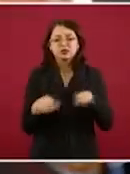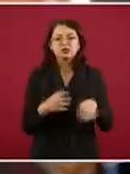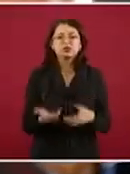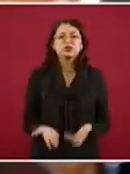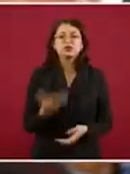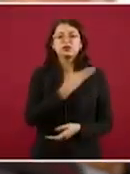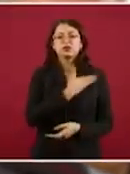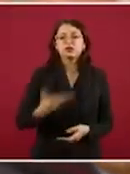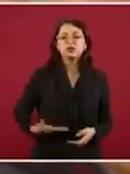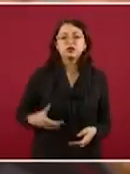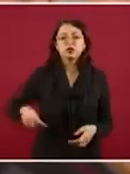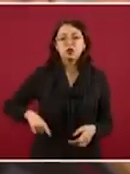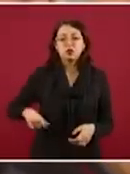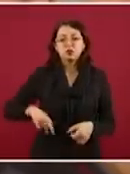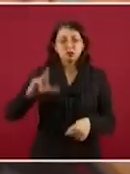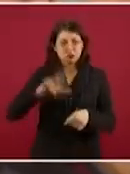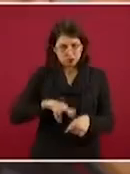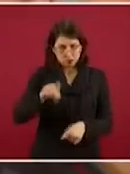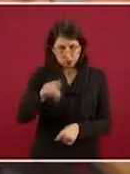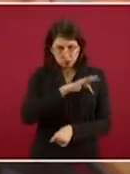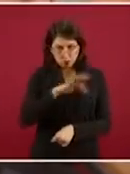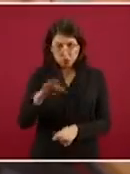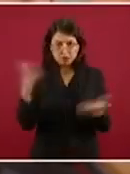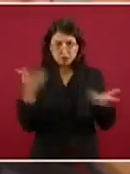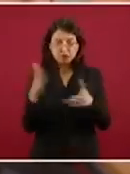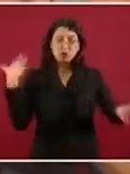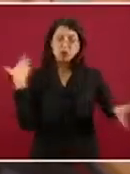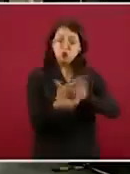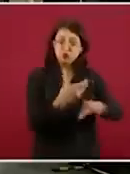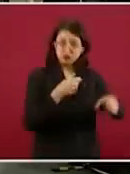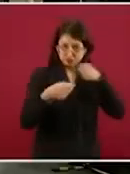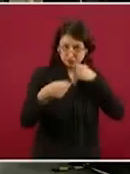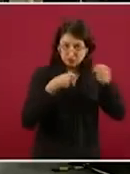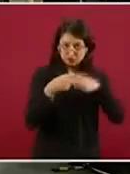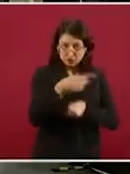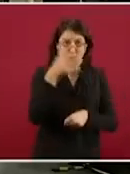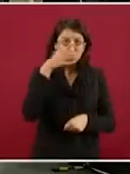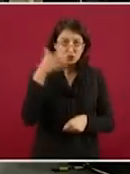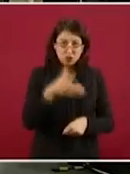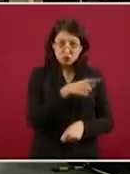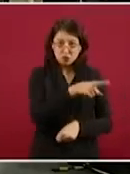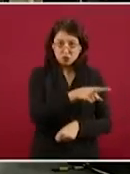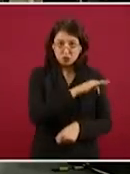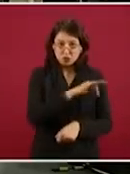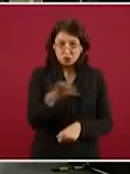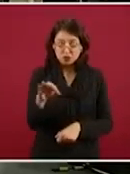Presidente, ¿el gobernador tiene derecho a criminalizar a un periodista? Muchas gracias.